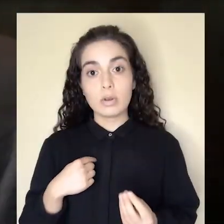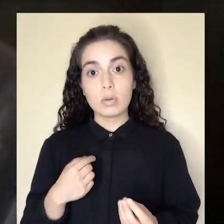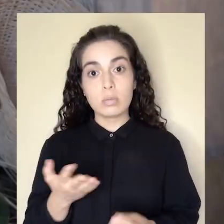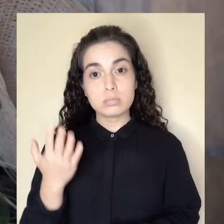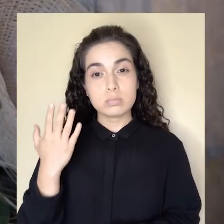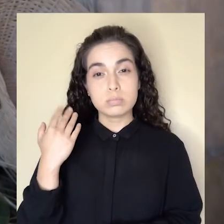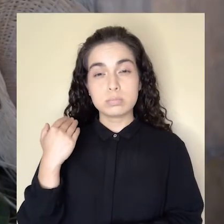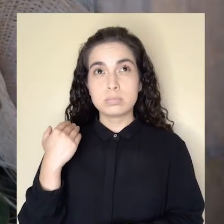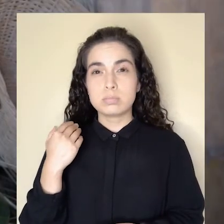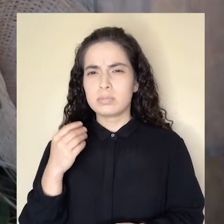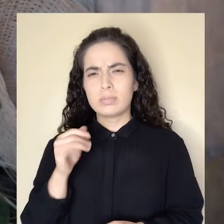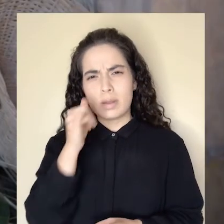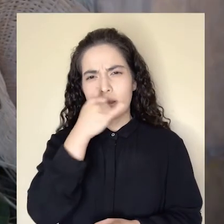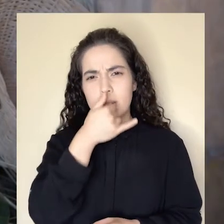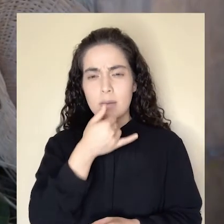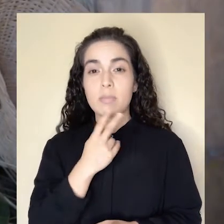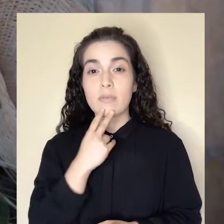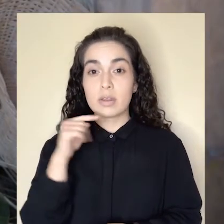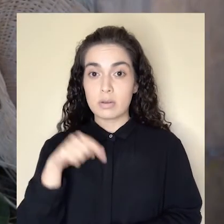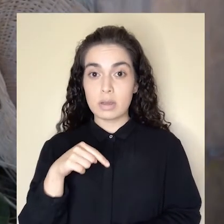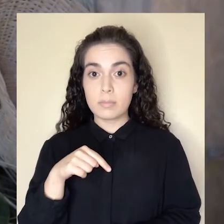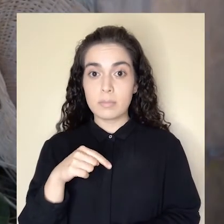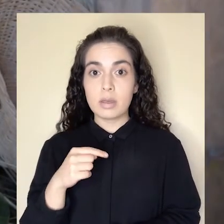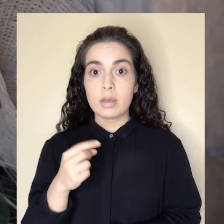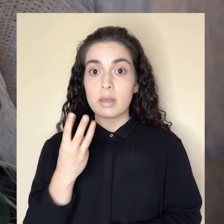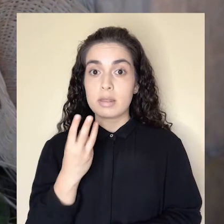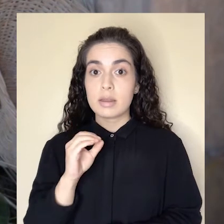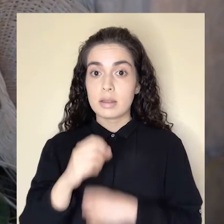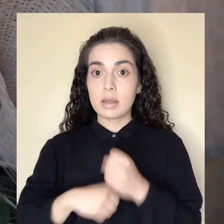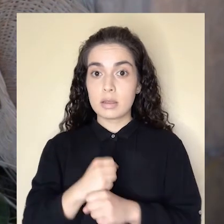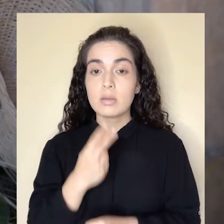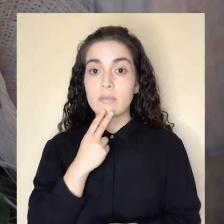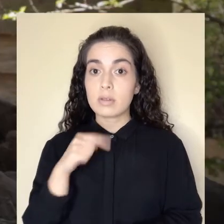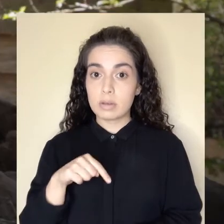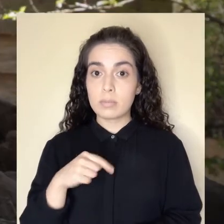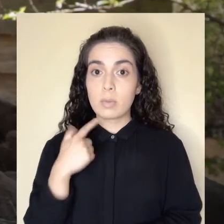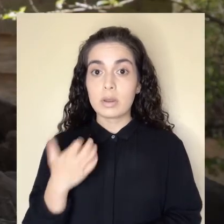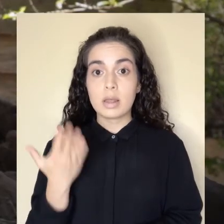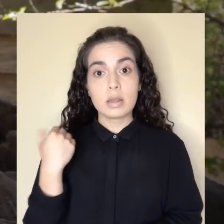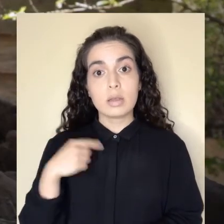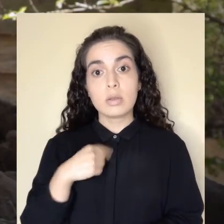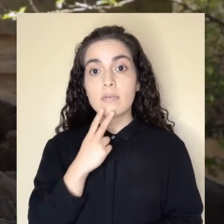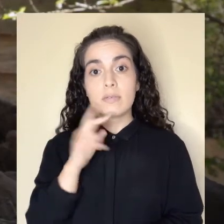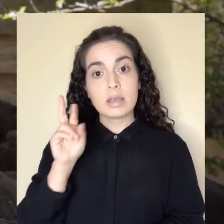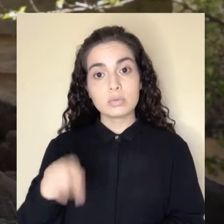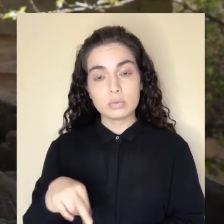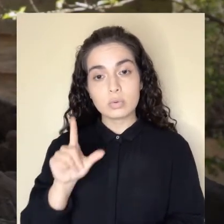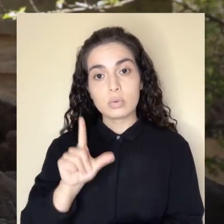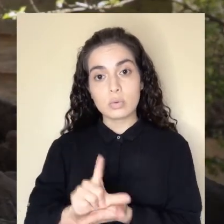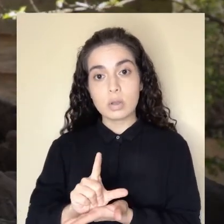Bueno, yo estoy hace tiempo viviendo acá, 30 años. Yo no era de acá, yo era del